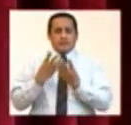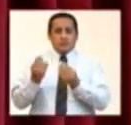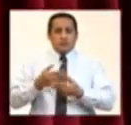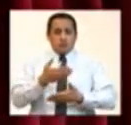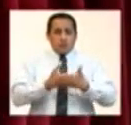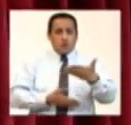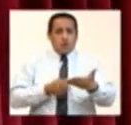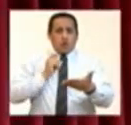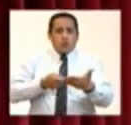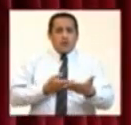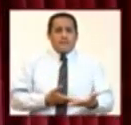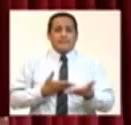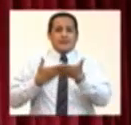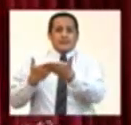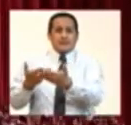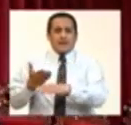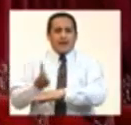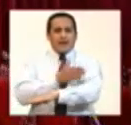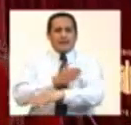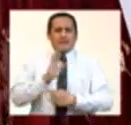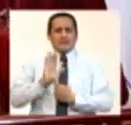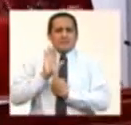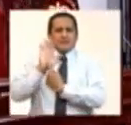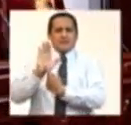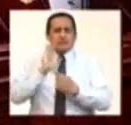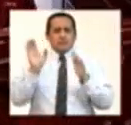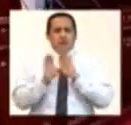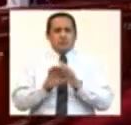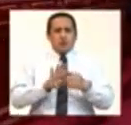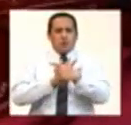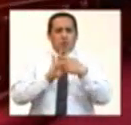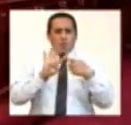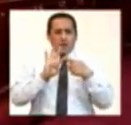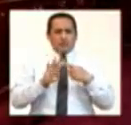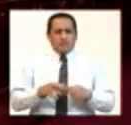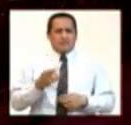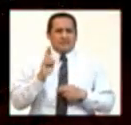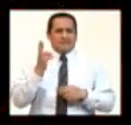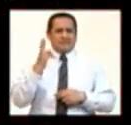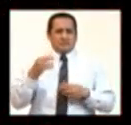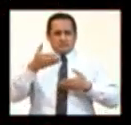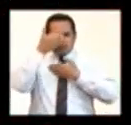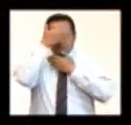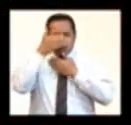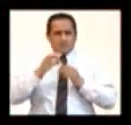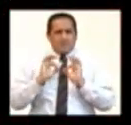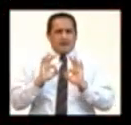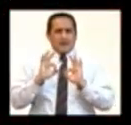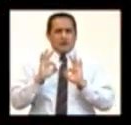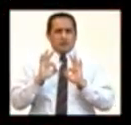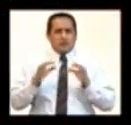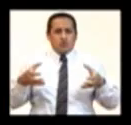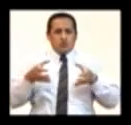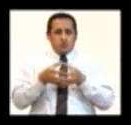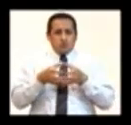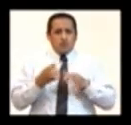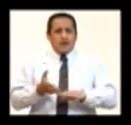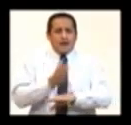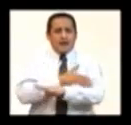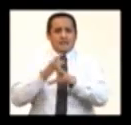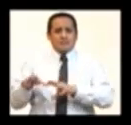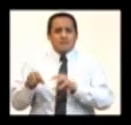La controvertida sentencia de la Quinta Sala Penal disponía el traslado de 4 cabecillas terroristas de Sendero Luminoso y